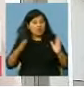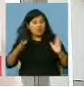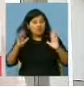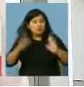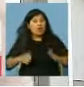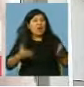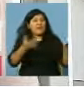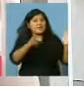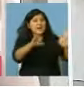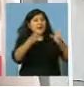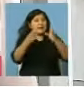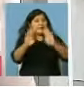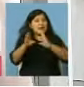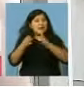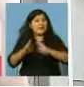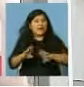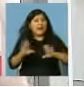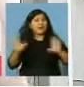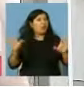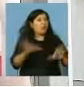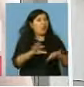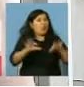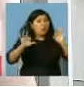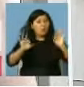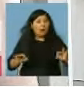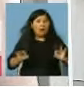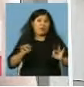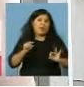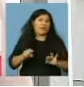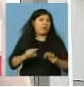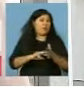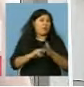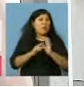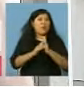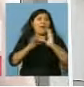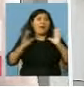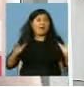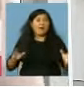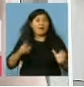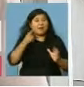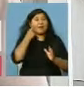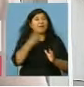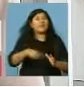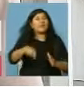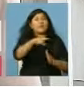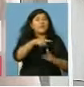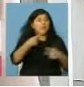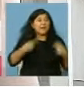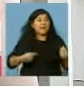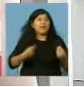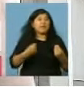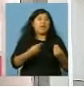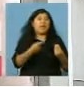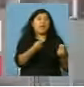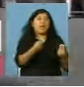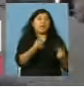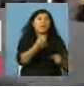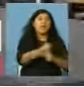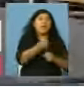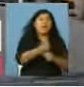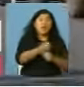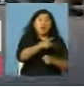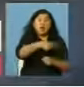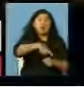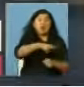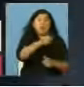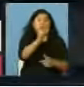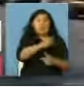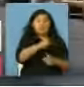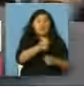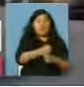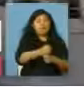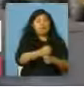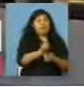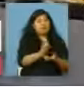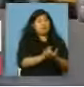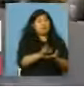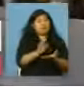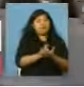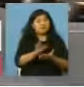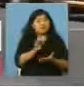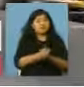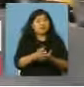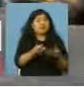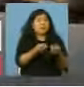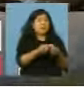obviamente cierre de locales. Así que bueno, en eso hemos trabajado. La idea es, y también queremos, y lo venimos haciendo el año de